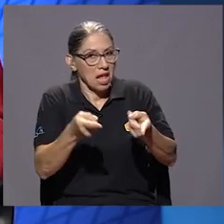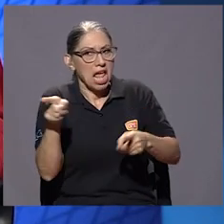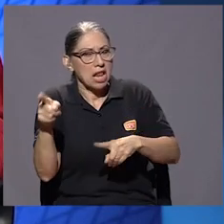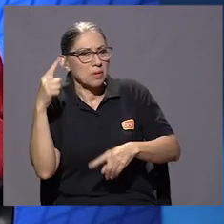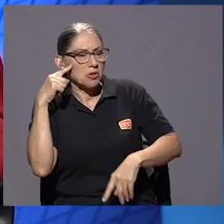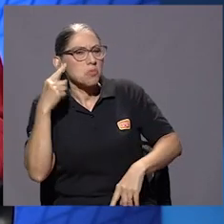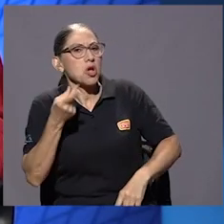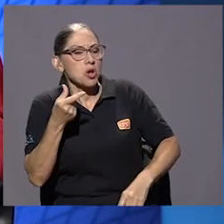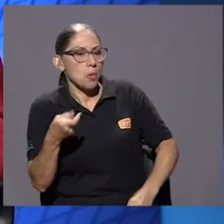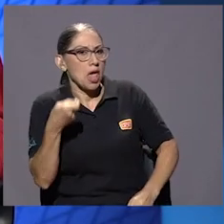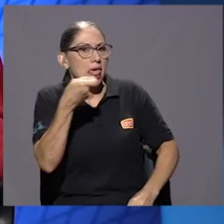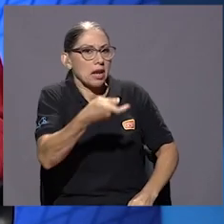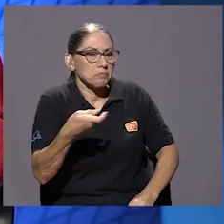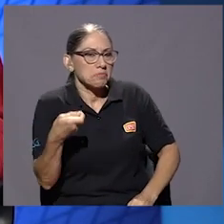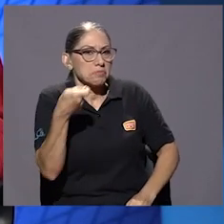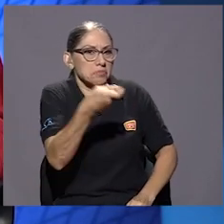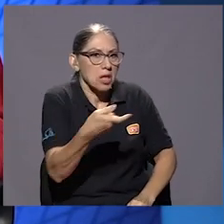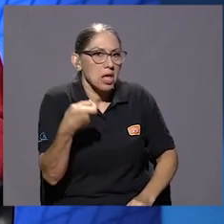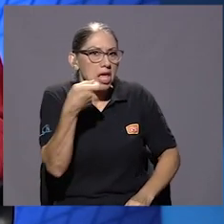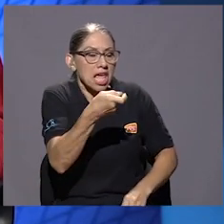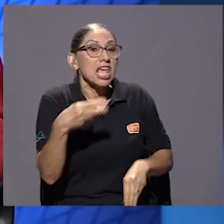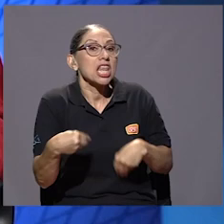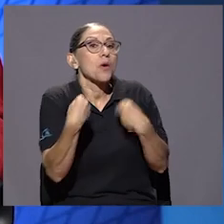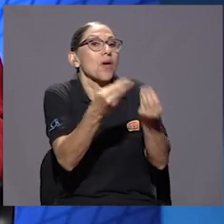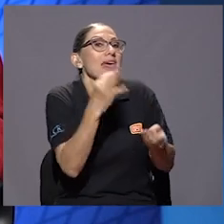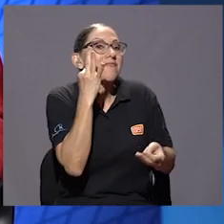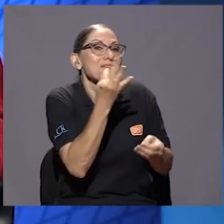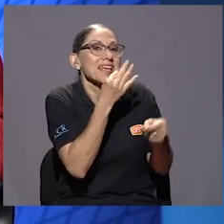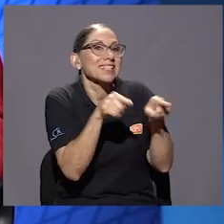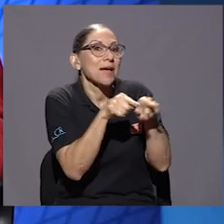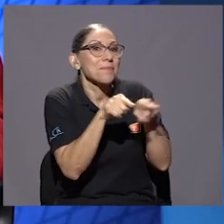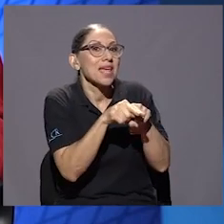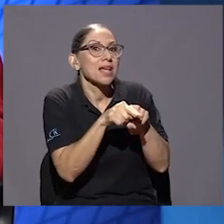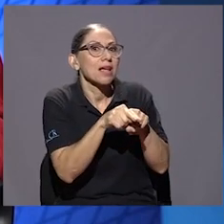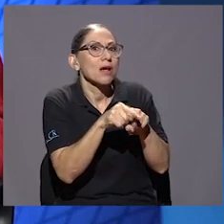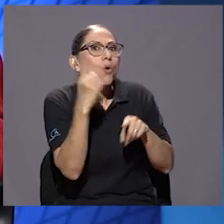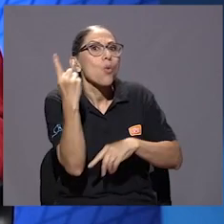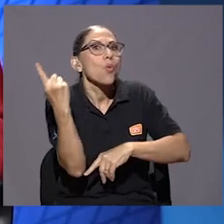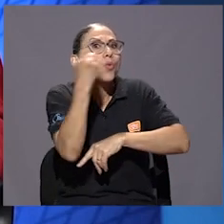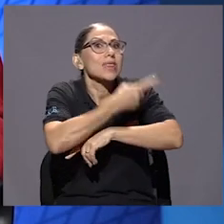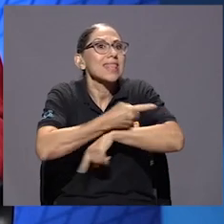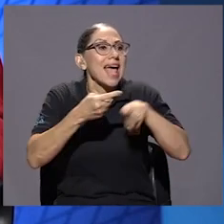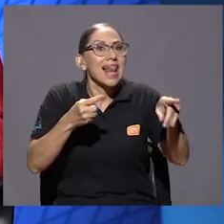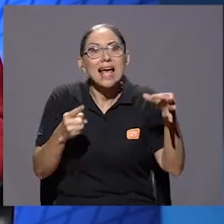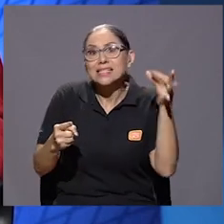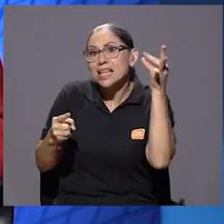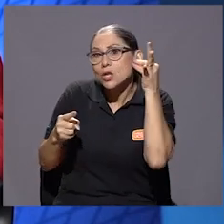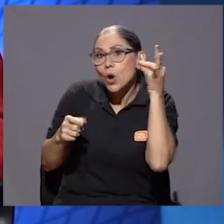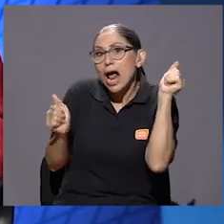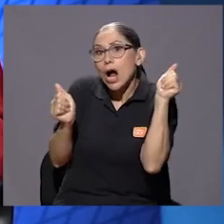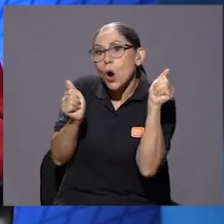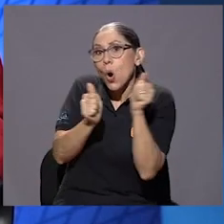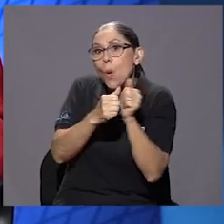Perfecto. Y la señora de pronto un buen día presenta con su abogado o su abogada otro escrito que